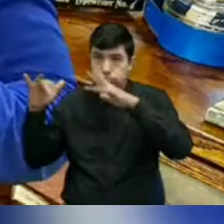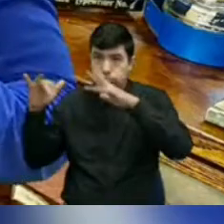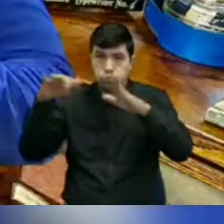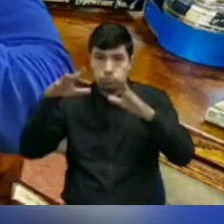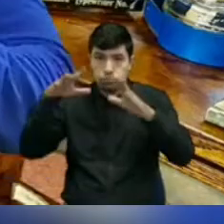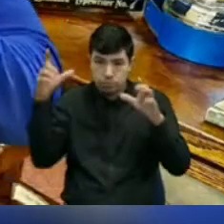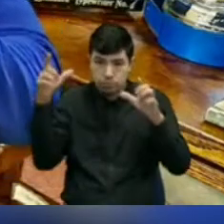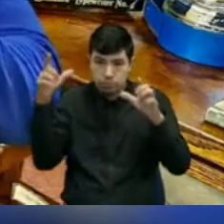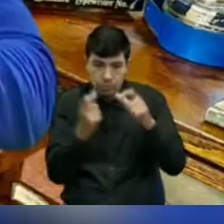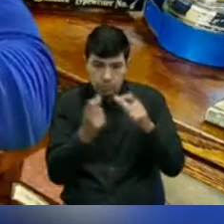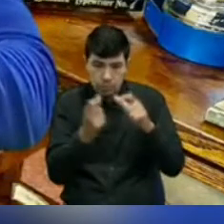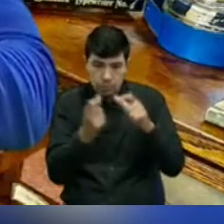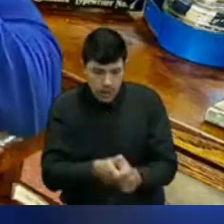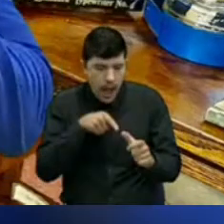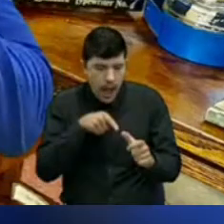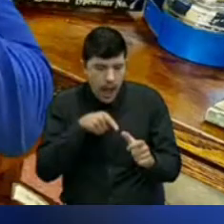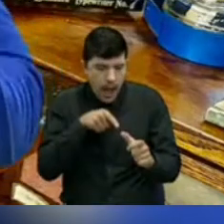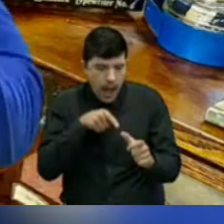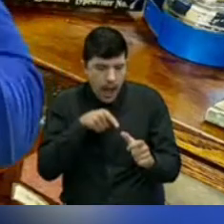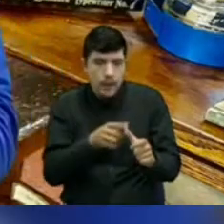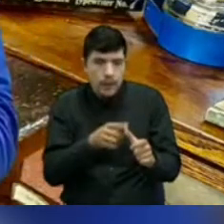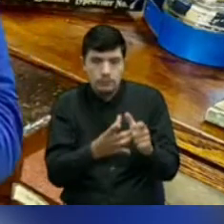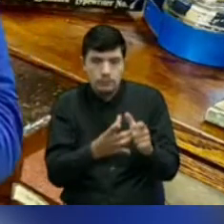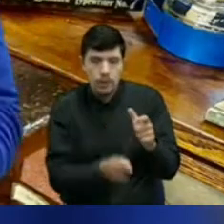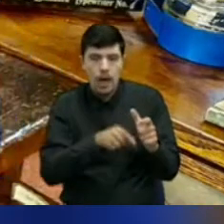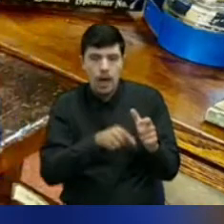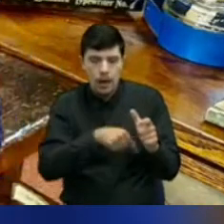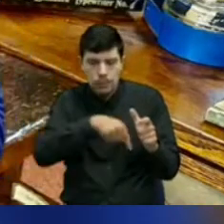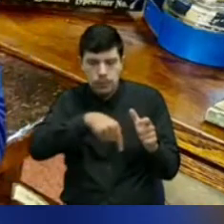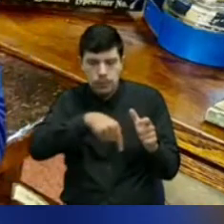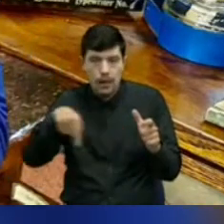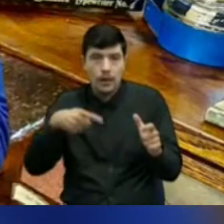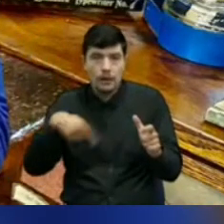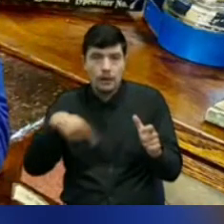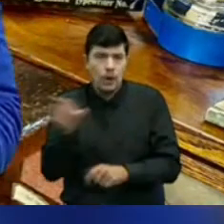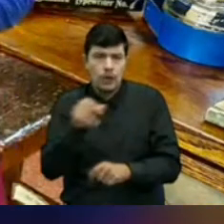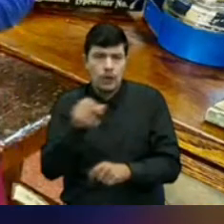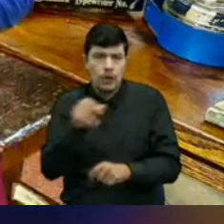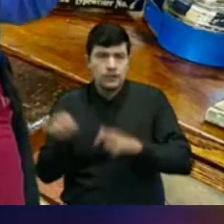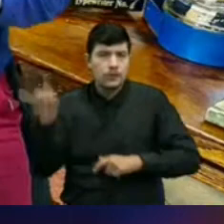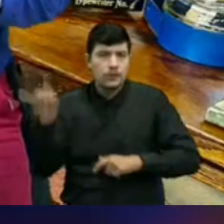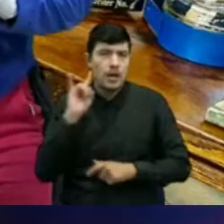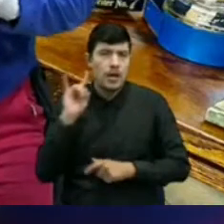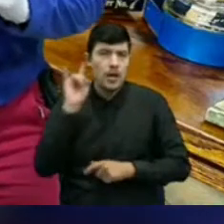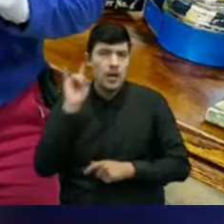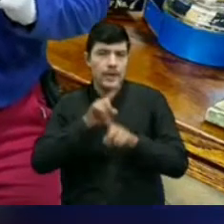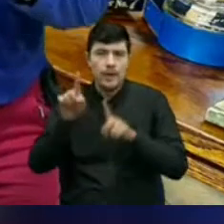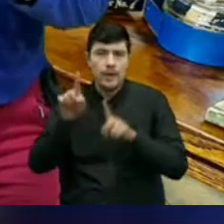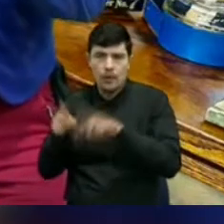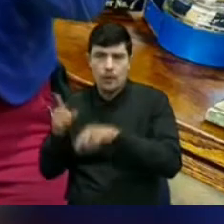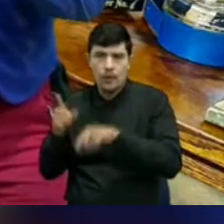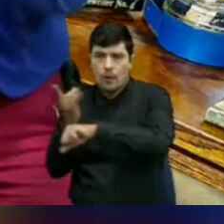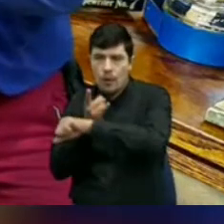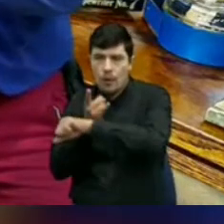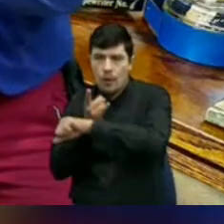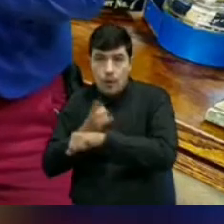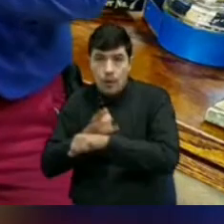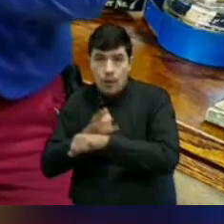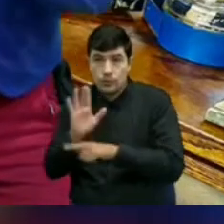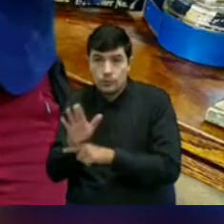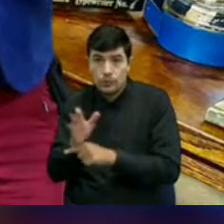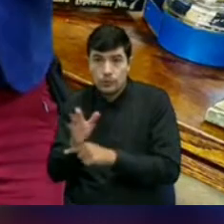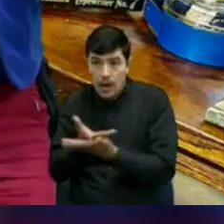un cuerno, produciendo sonidos que todo el mundo escuchaba. Pero algunos utilizaban un aparato parecido